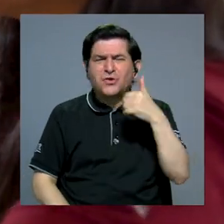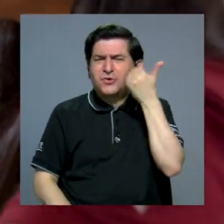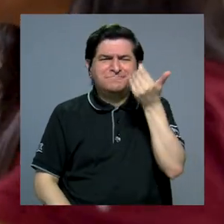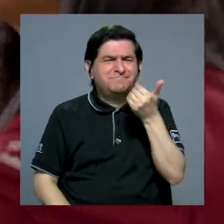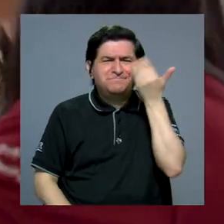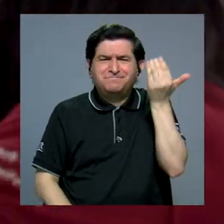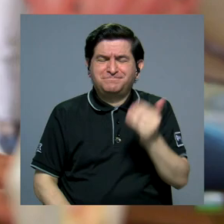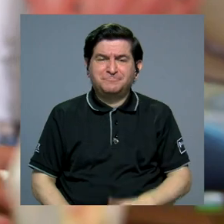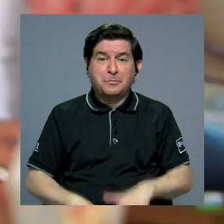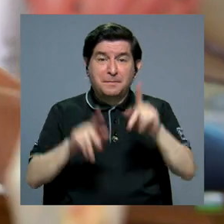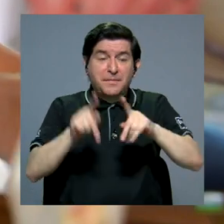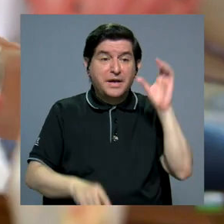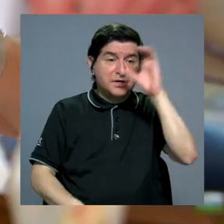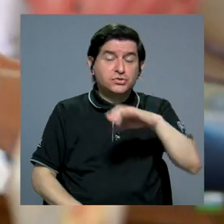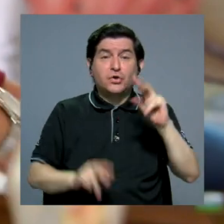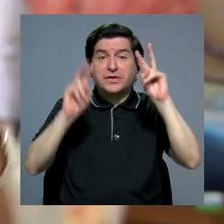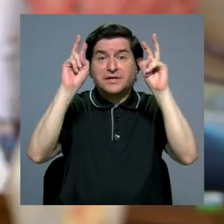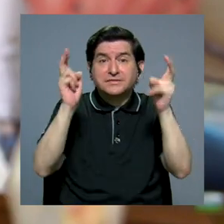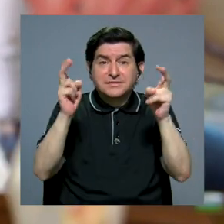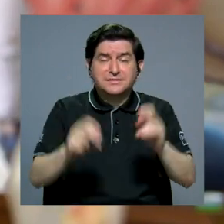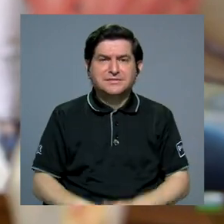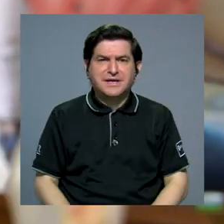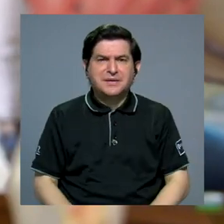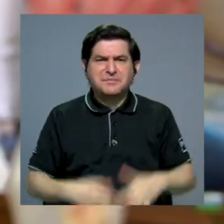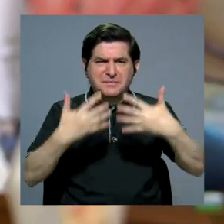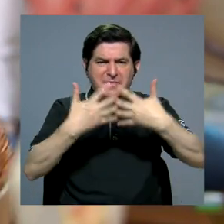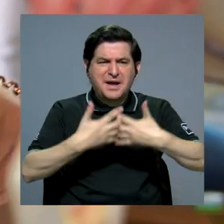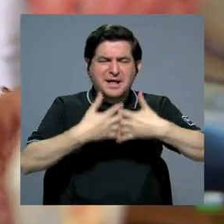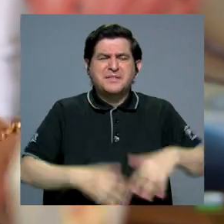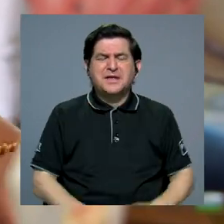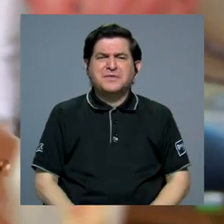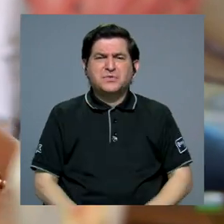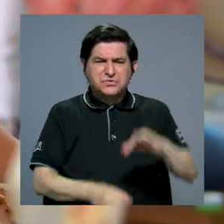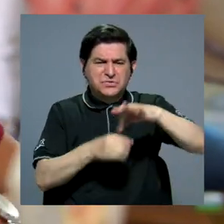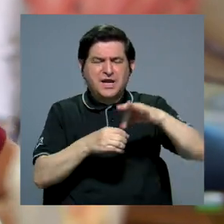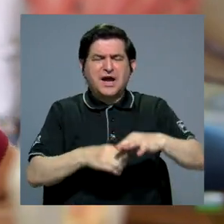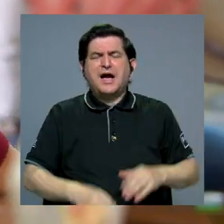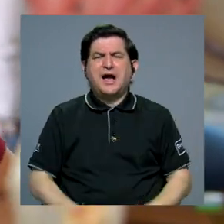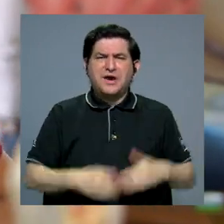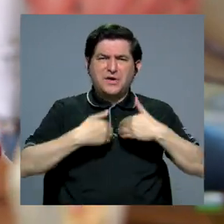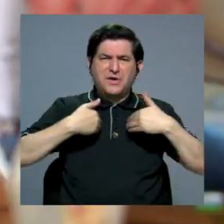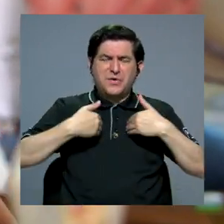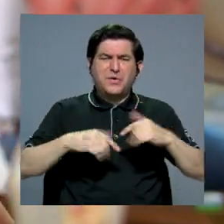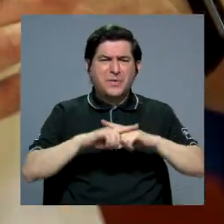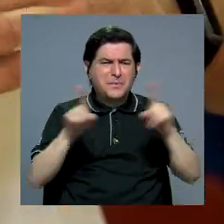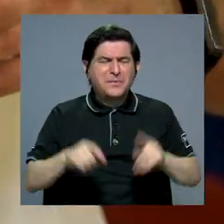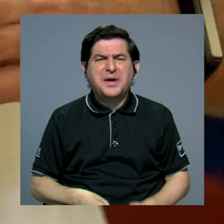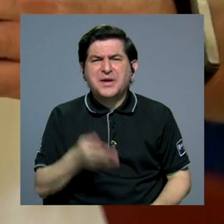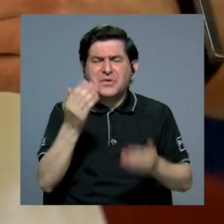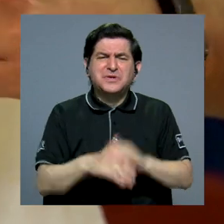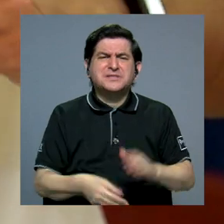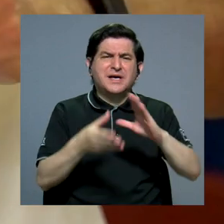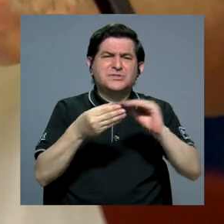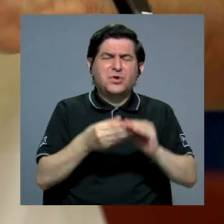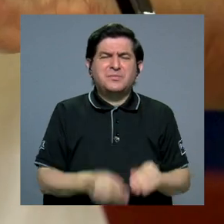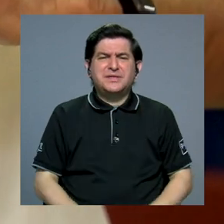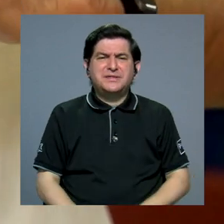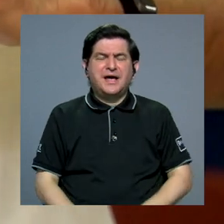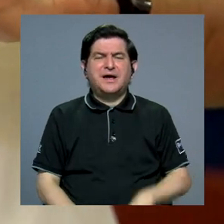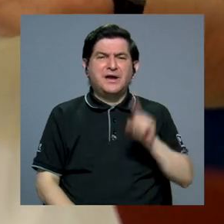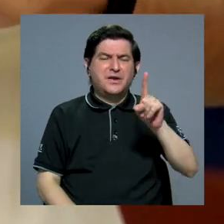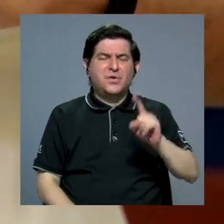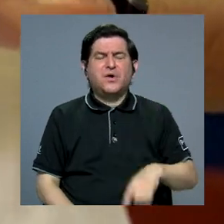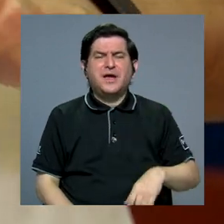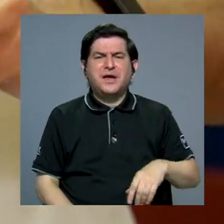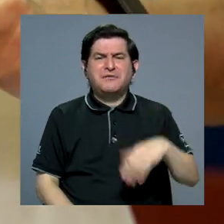fácilmente, sino que la gente busca un tema en específico sobre la industria agropecuaria y lo encuentra en algún blog o comentario de Facebook que tal vez no es una